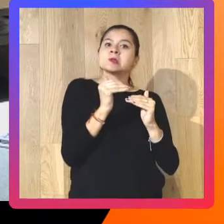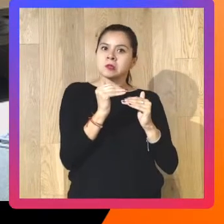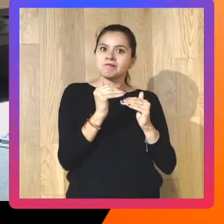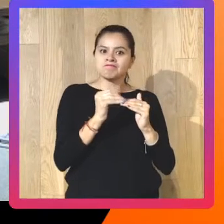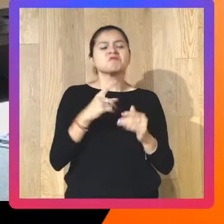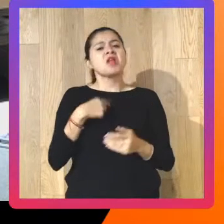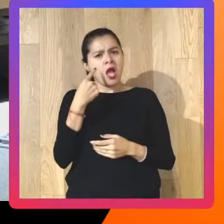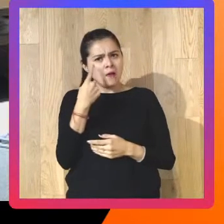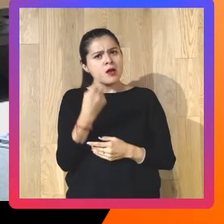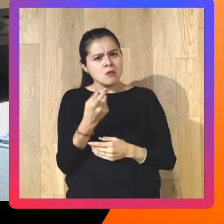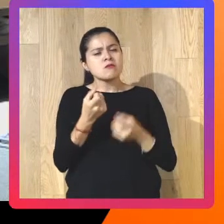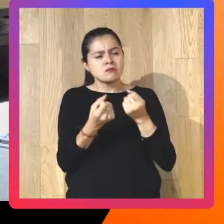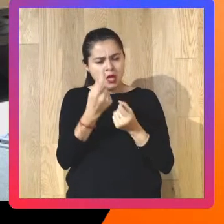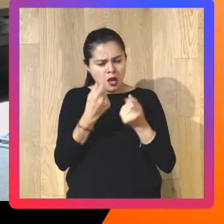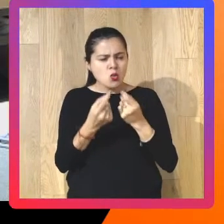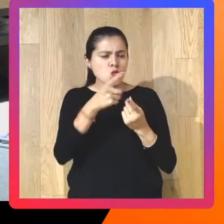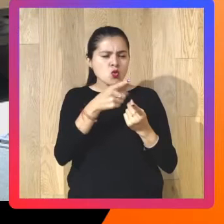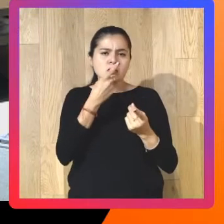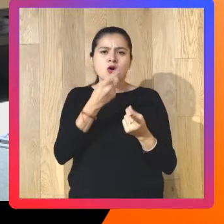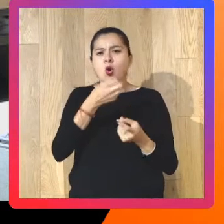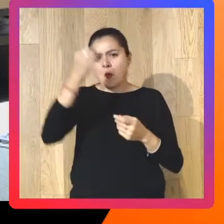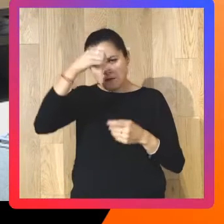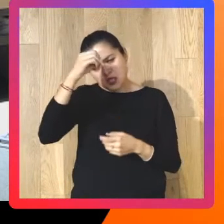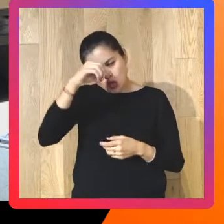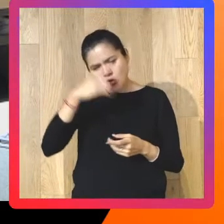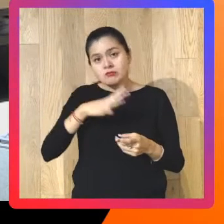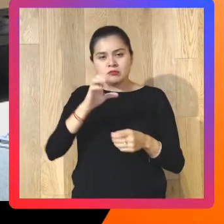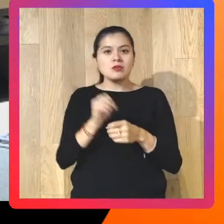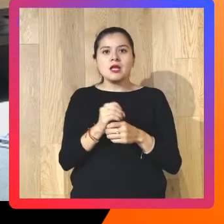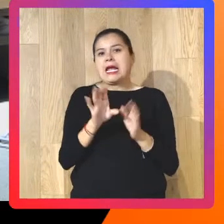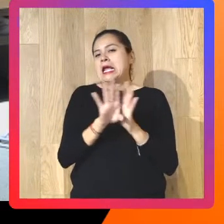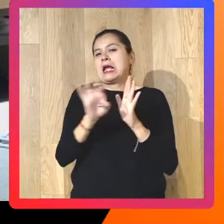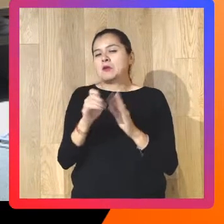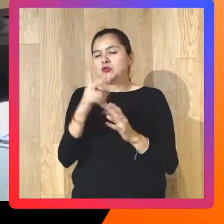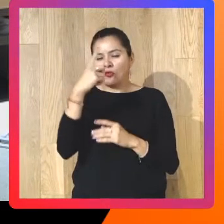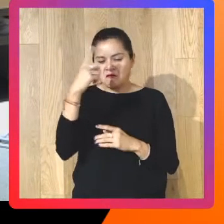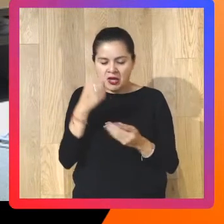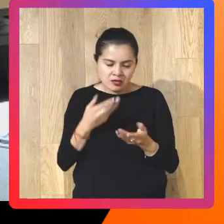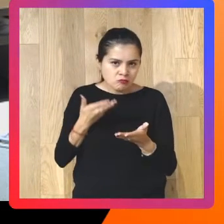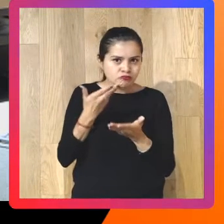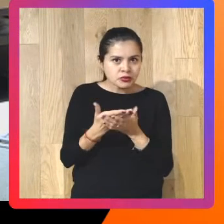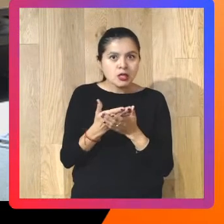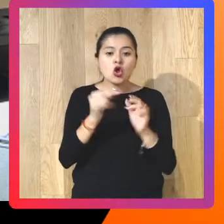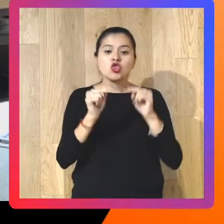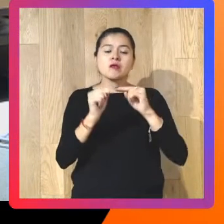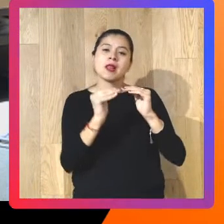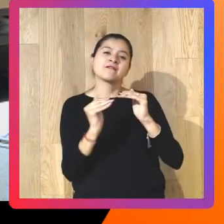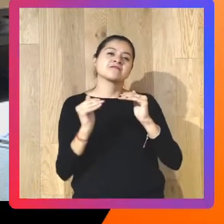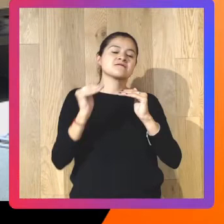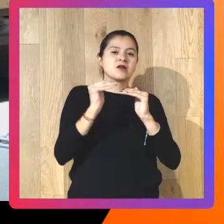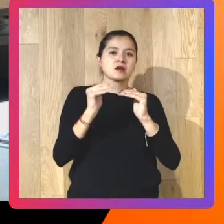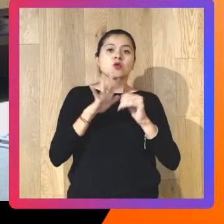ya escucharemos el día de hoy en esta mesa algunos ejemplos muy prácticos de qué significa el siguiente nivel.